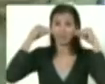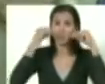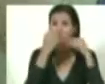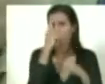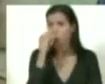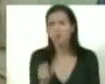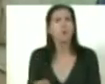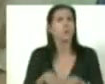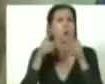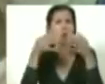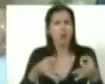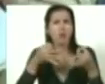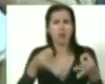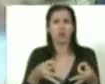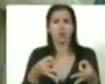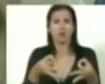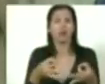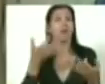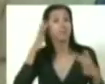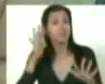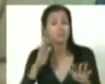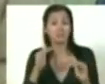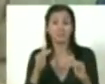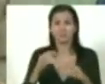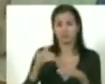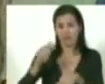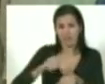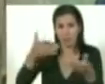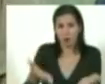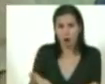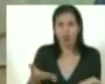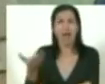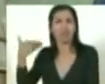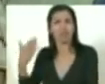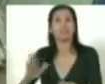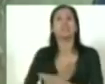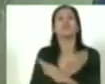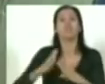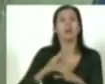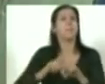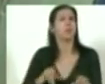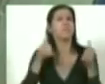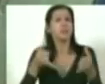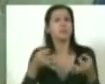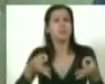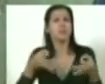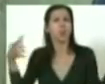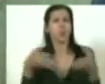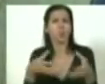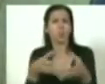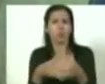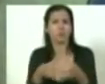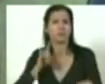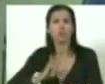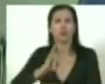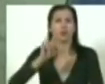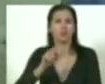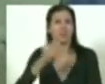los mismos, quizás son dos tiempos distintos, pero son los mismos traidores de las causas